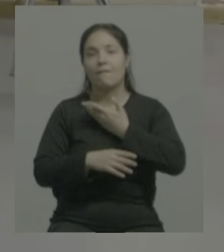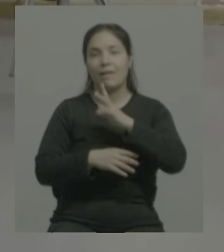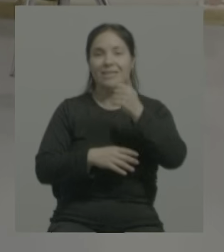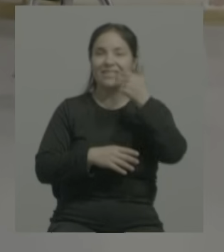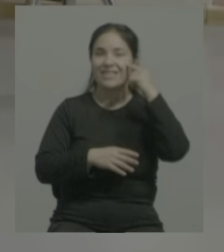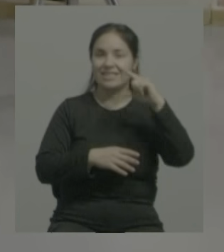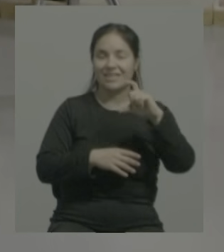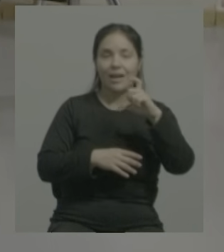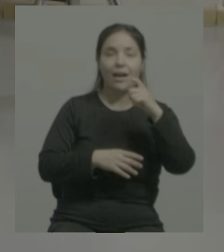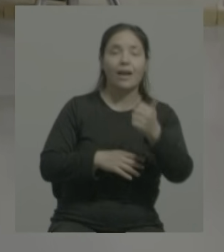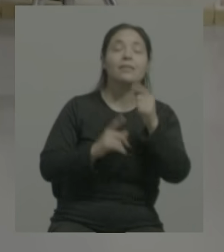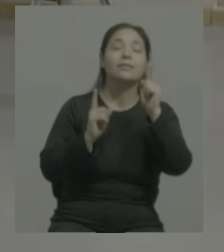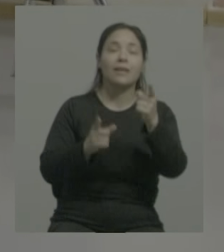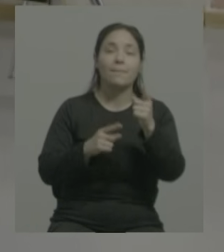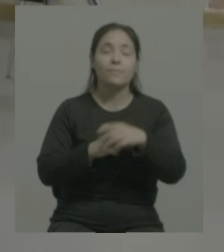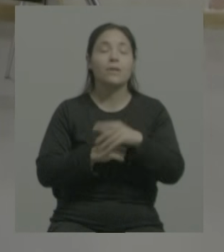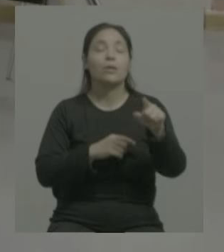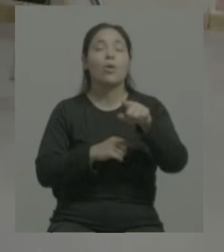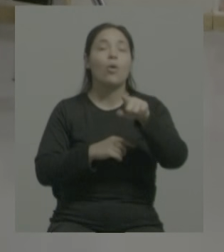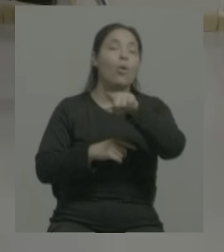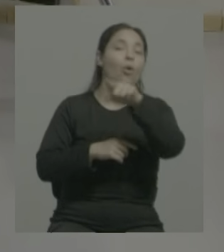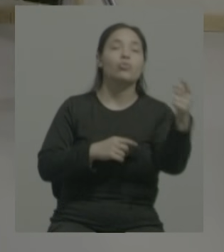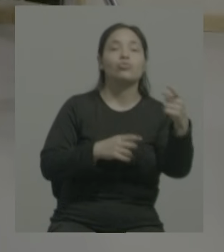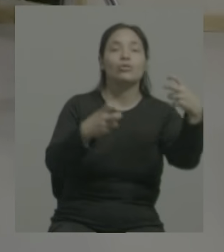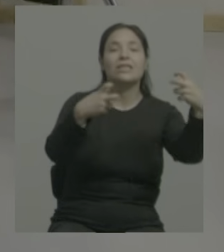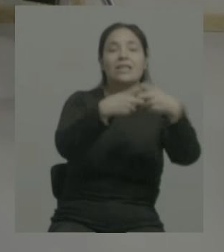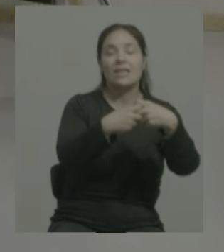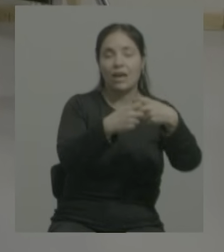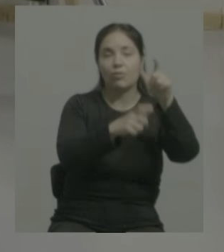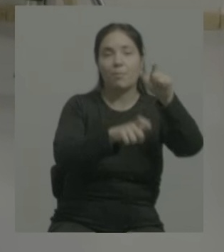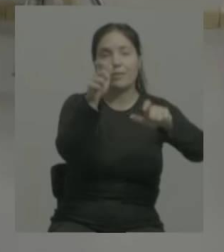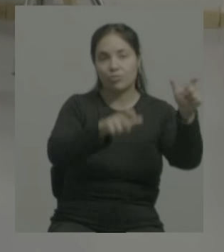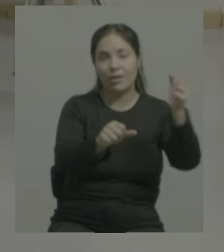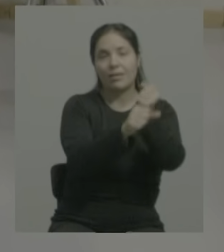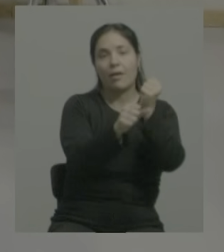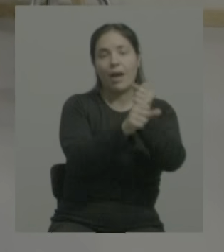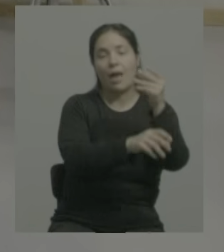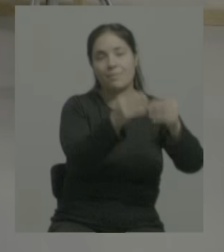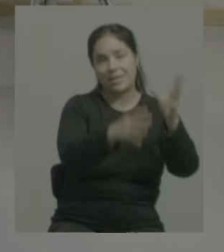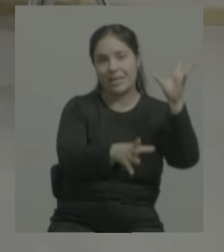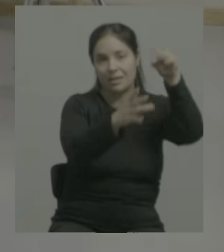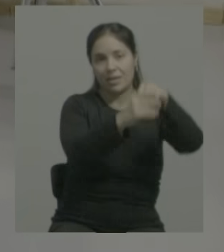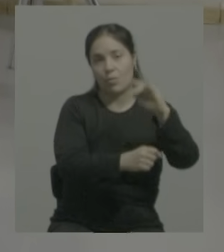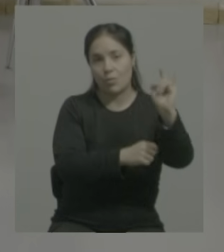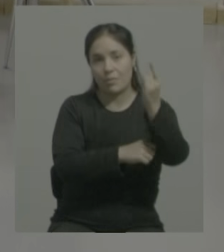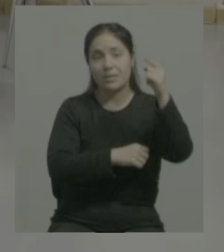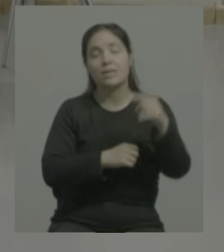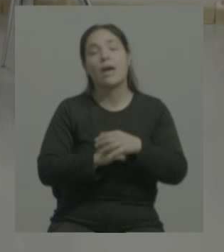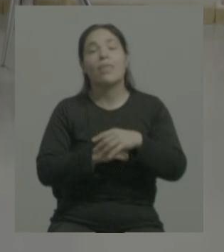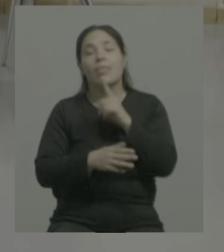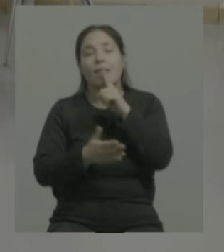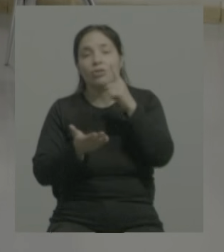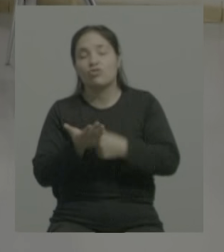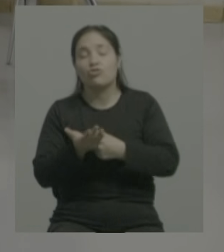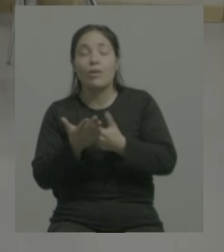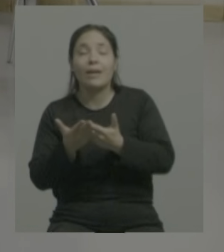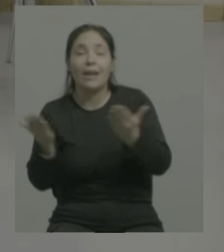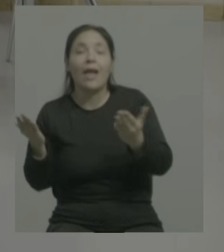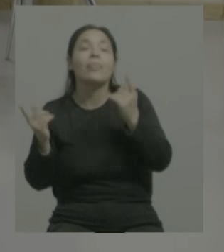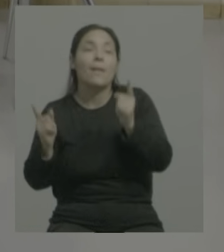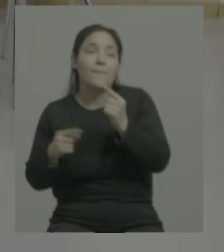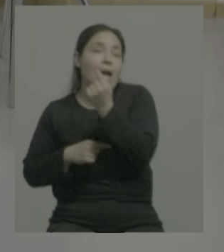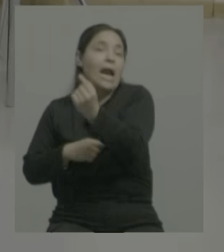el sindicato de los no docentes, y SIDUNCU. Entonces, bueno, cada federación, más allá de los acuerdos generales, define